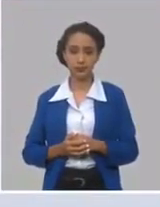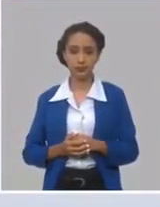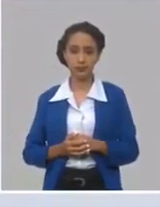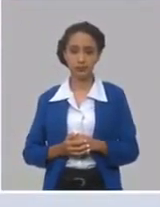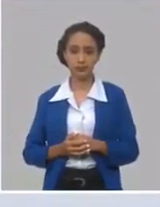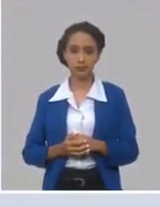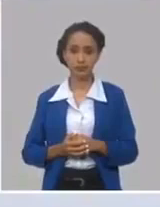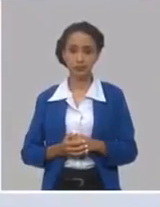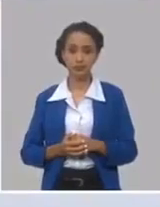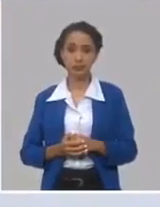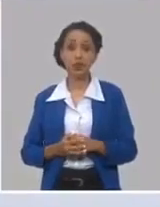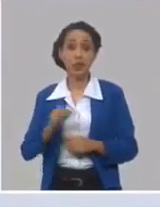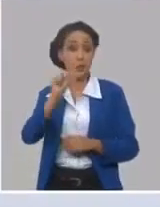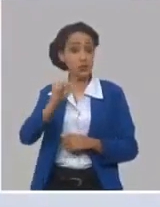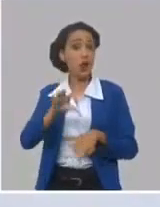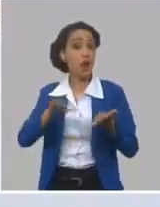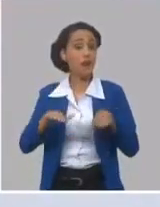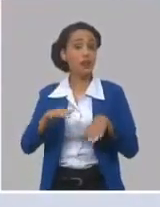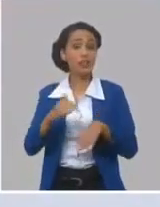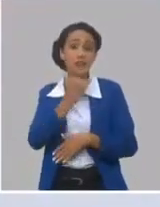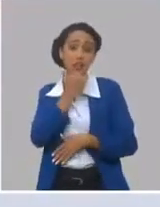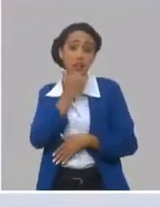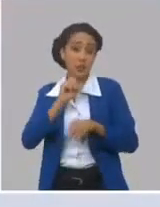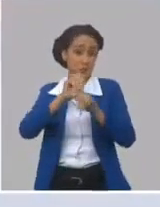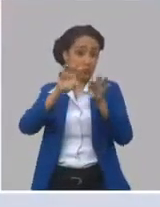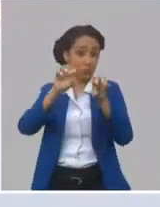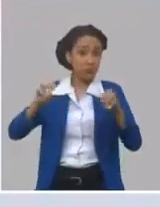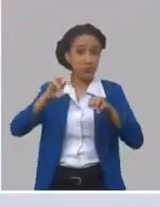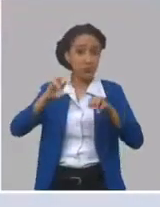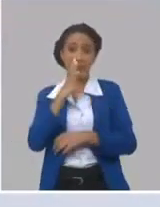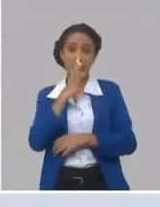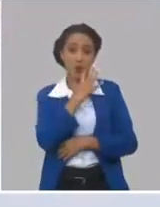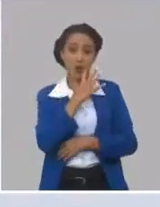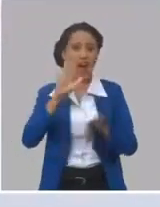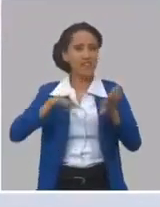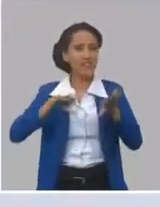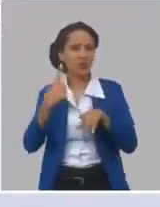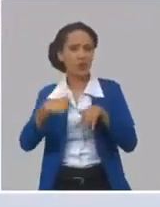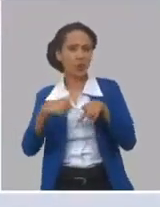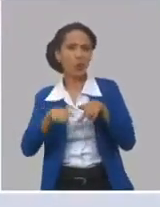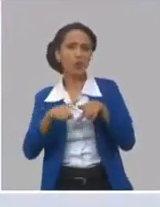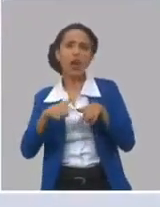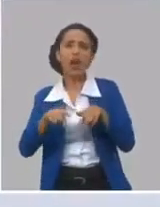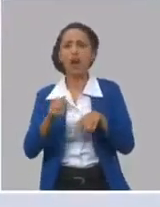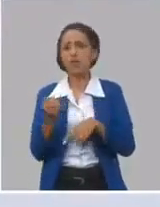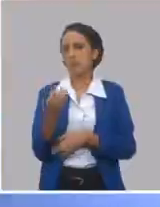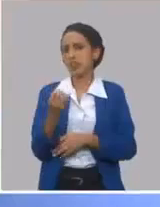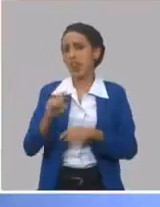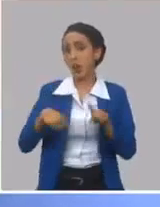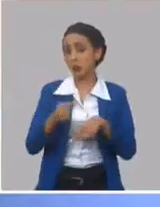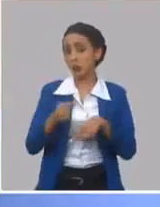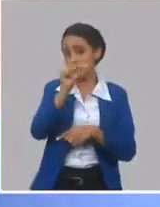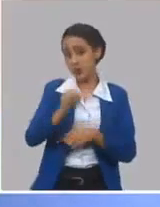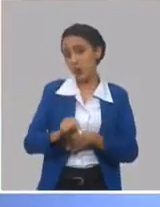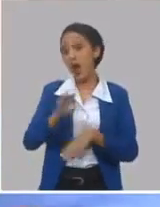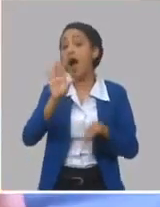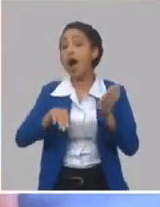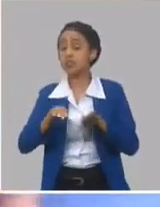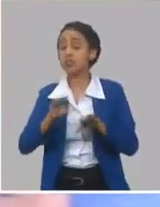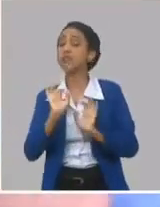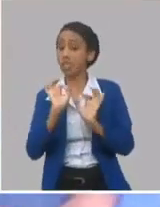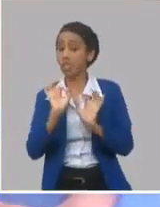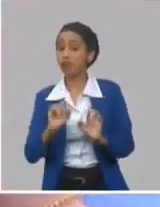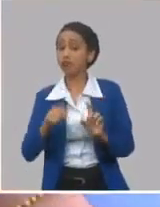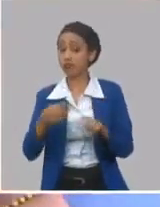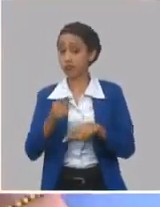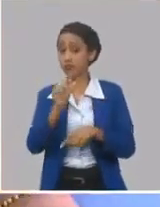no en el orden de lo normal, porque a veces es mentira lo que sube, otras veces es verdad de lo que sube. Siempre y cuando pienses